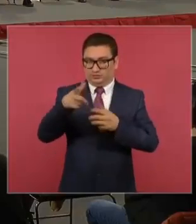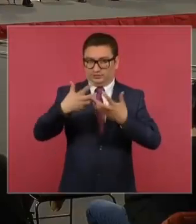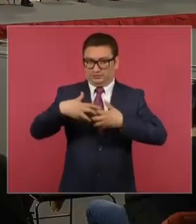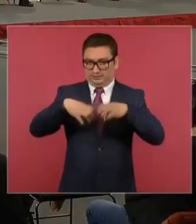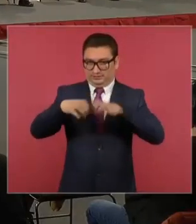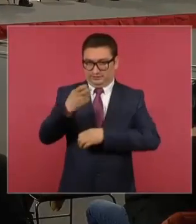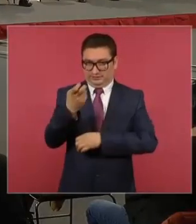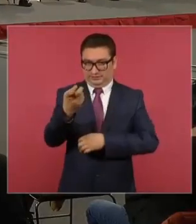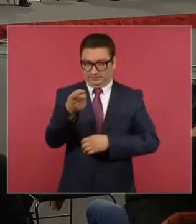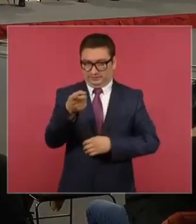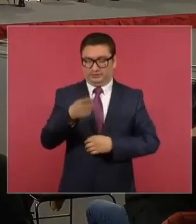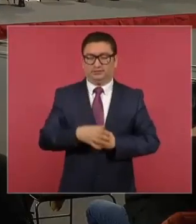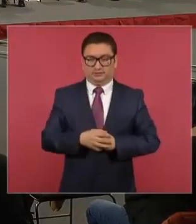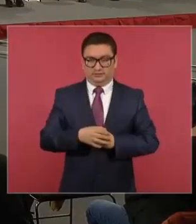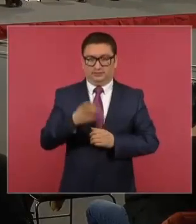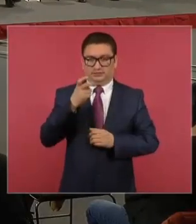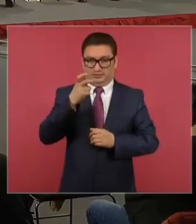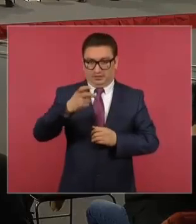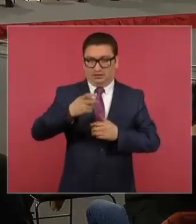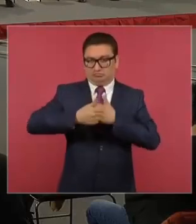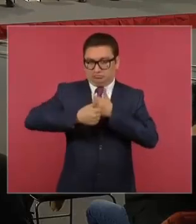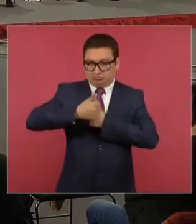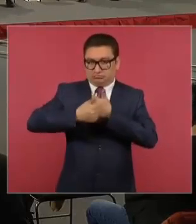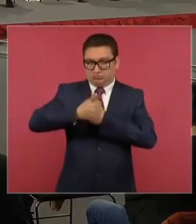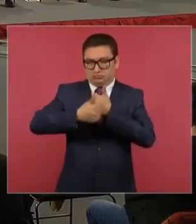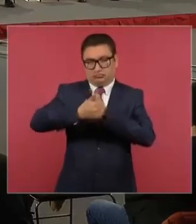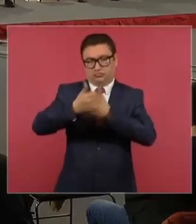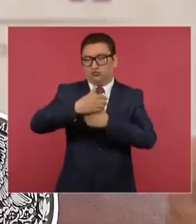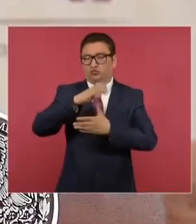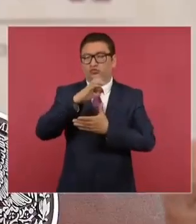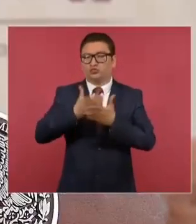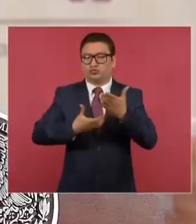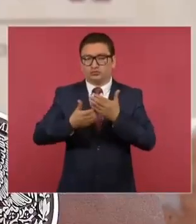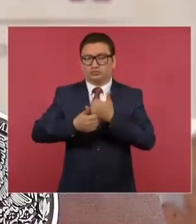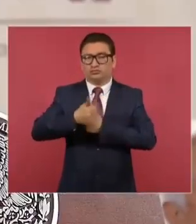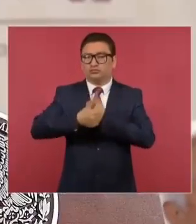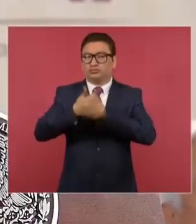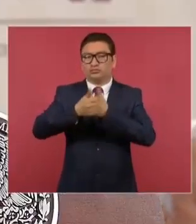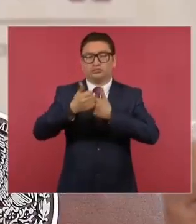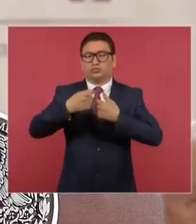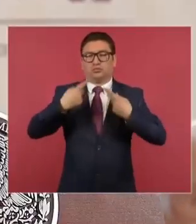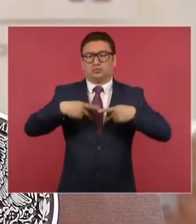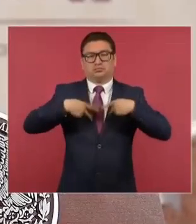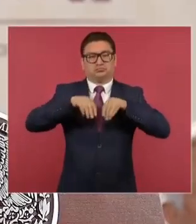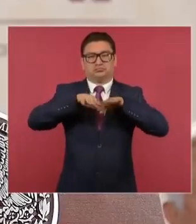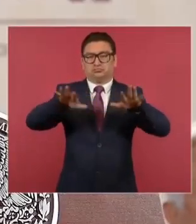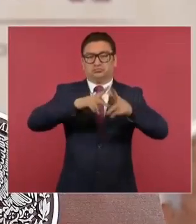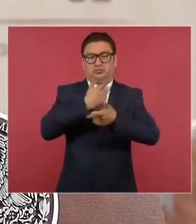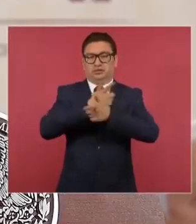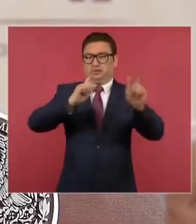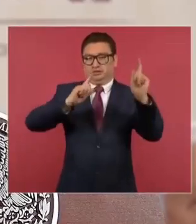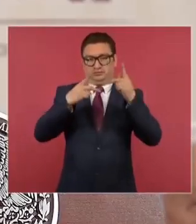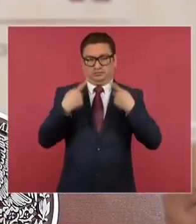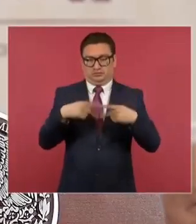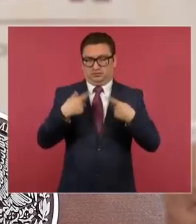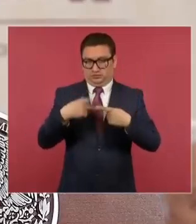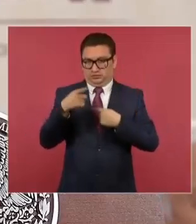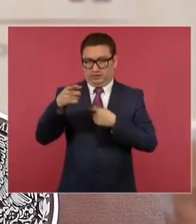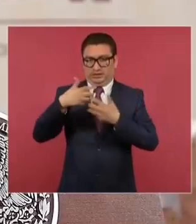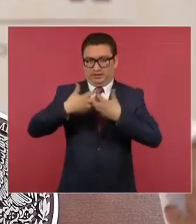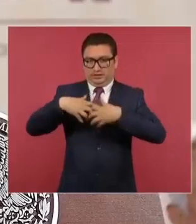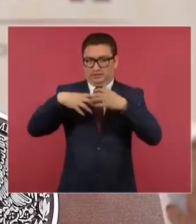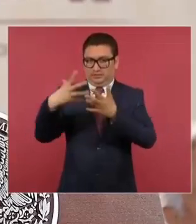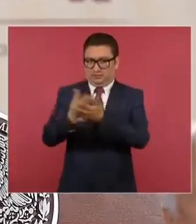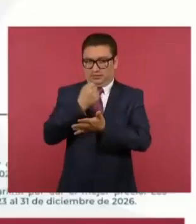empresa fue una licitación, como se hacen siempre, que es una licitación pública, abierta, y la empresa